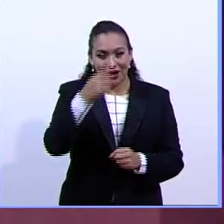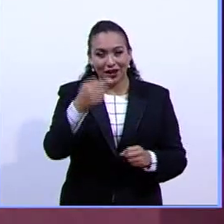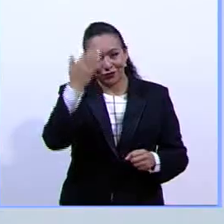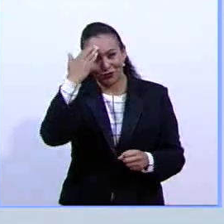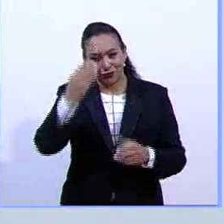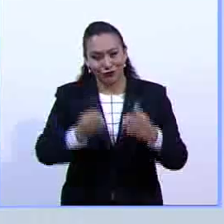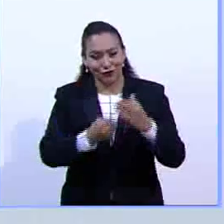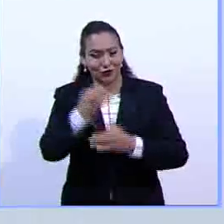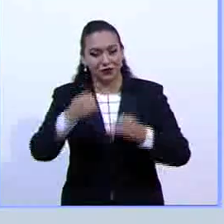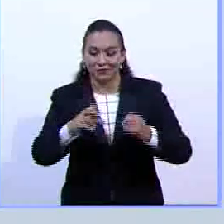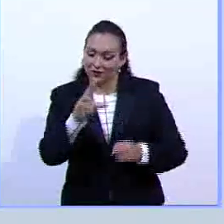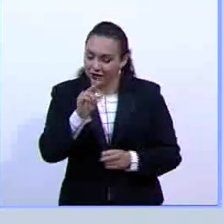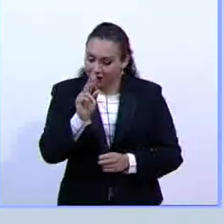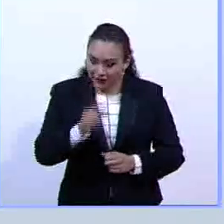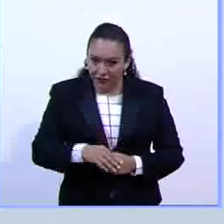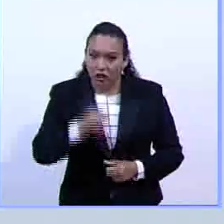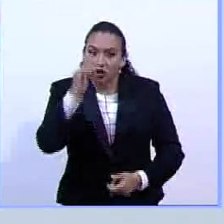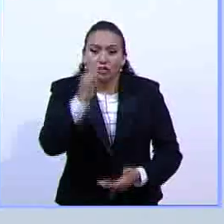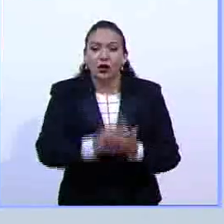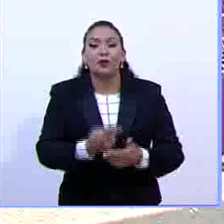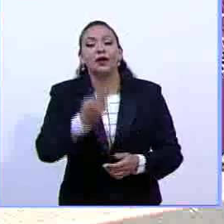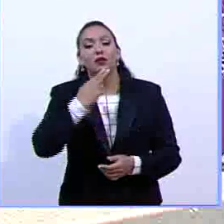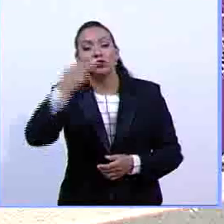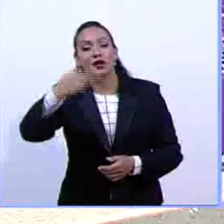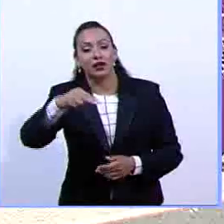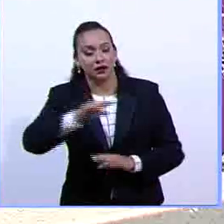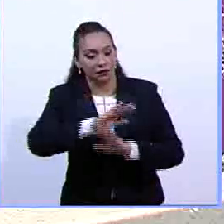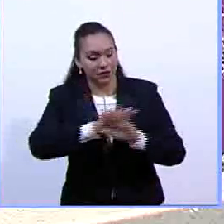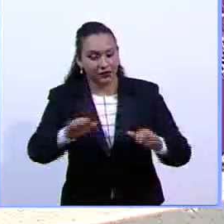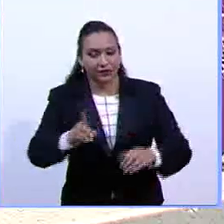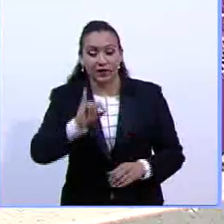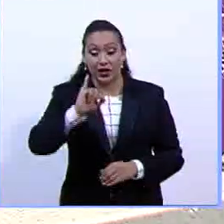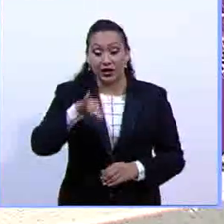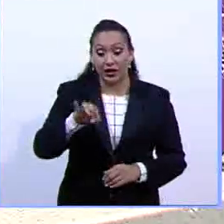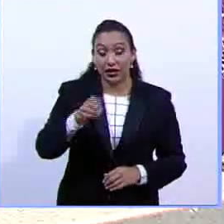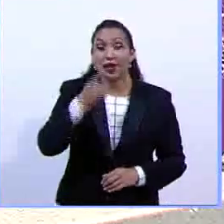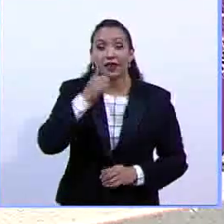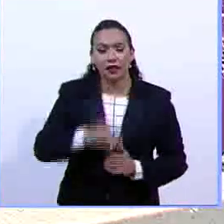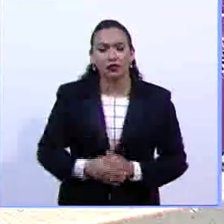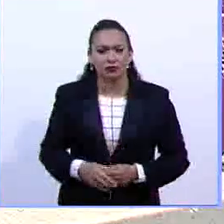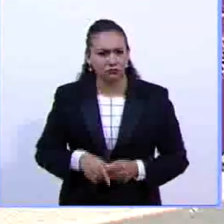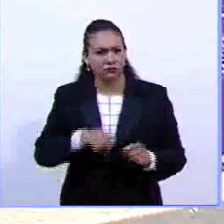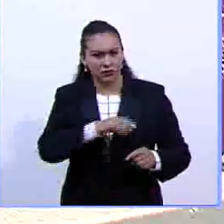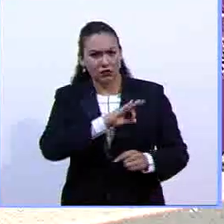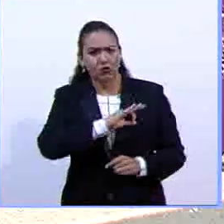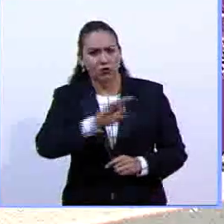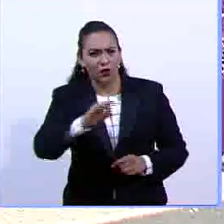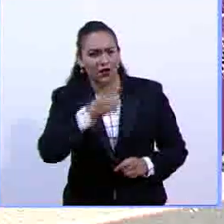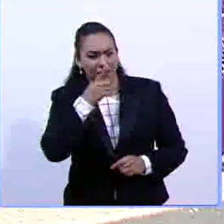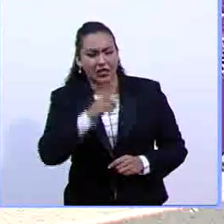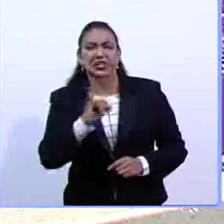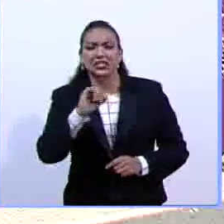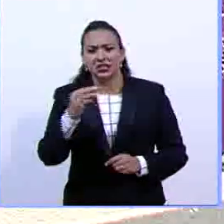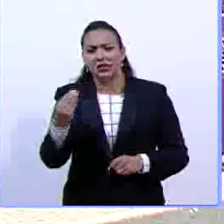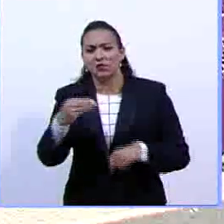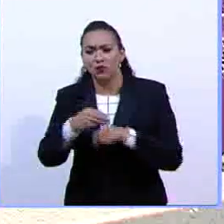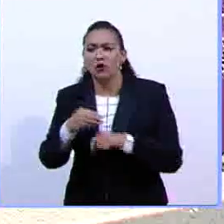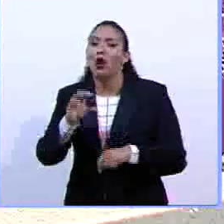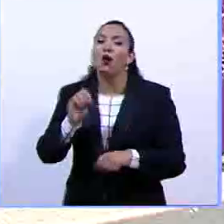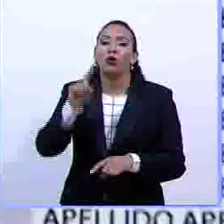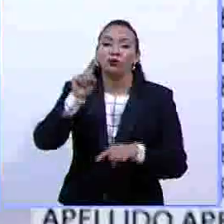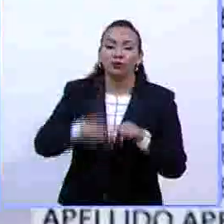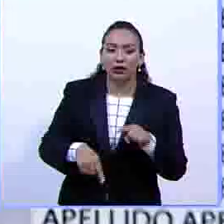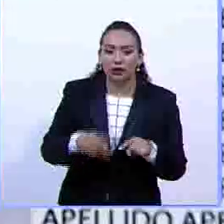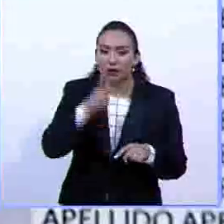diversos cargos del Poder Judicial. Argumentó que el INE sí tiene facultades para determinar si se incluyen elementos adicionales